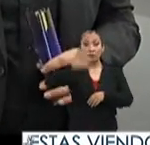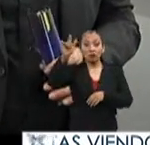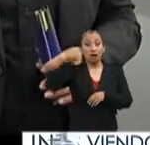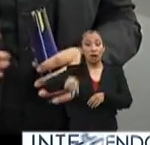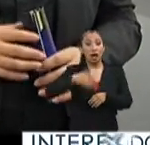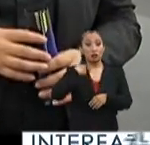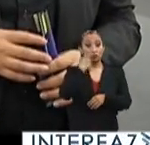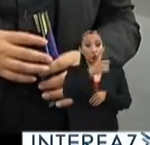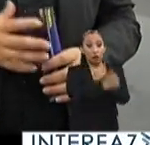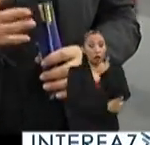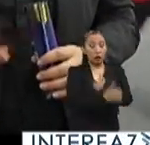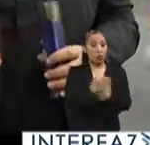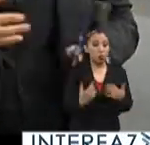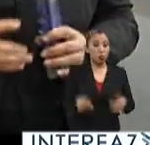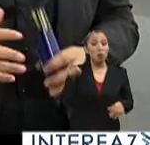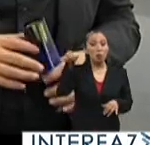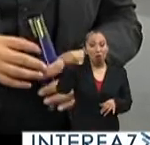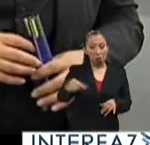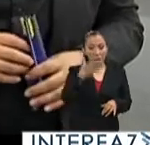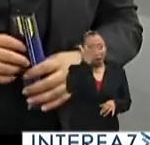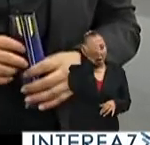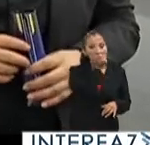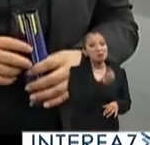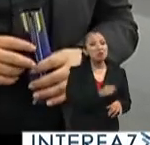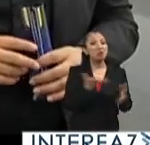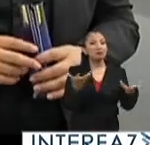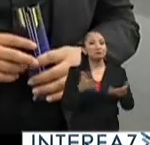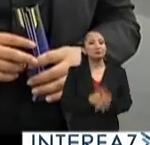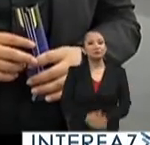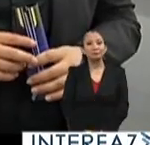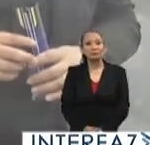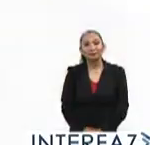profesional y a nivel de su carrera por estas habilidades que ha desarrollado.